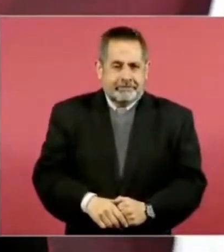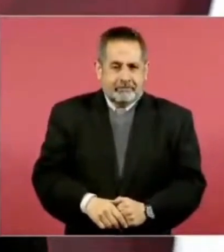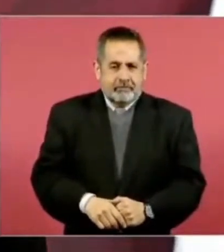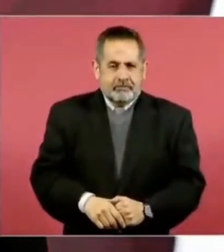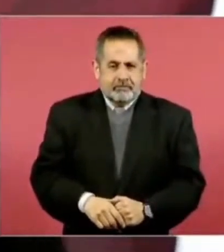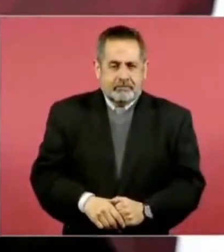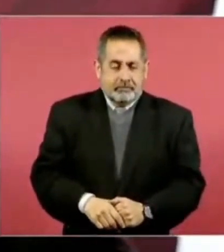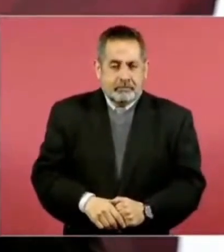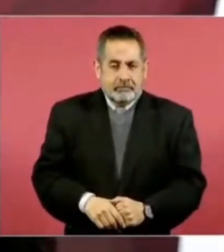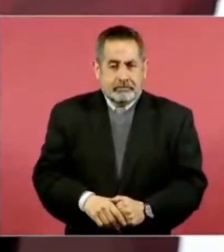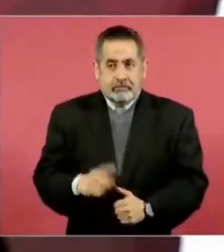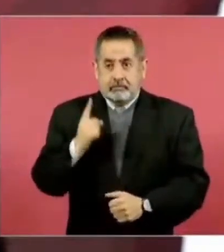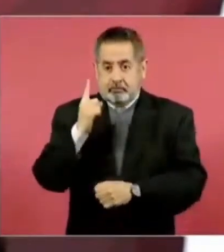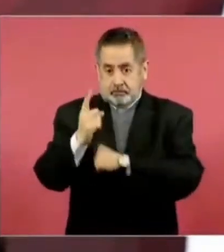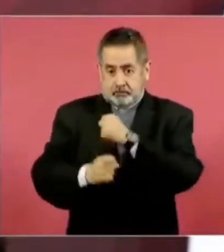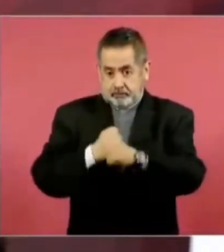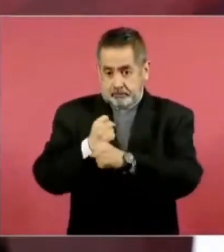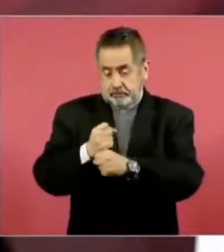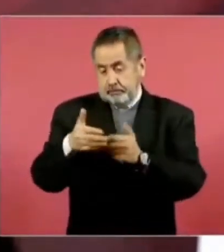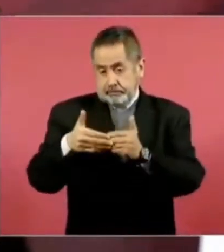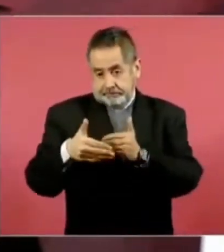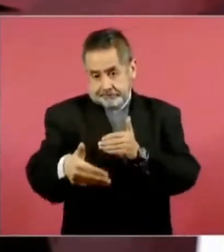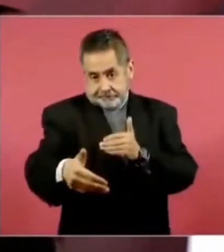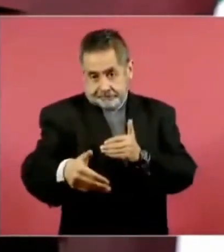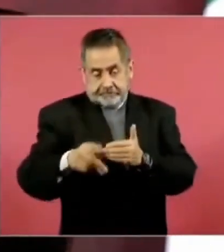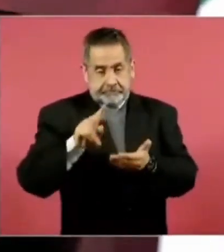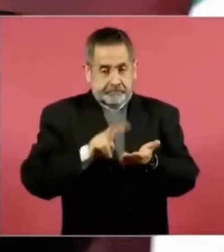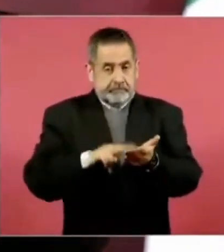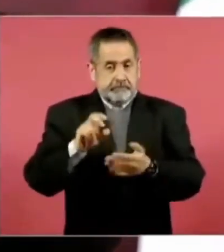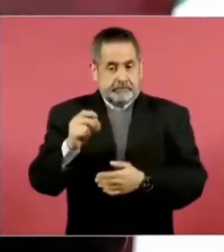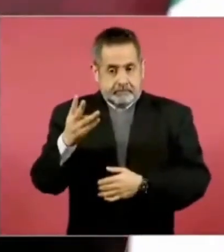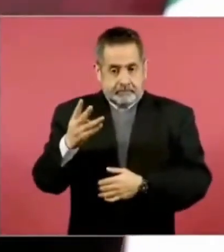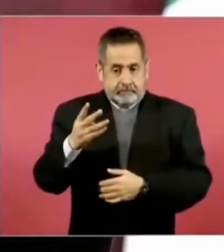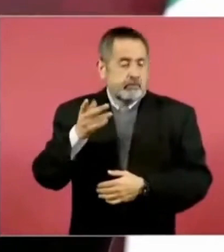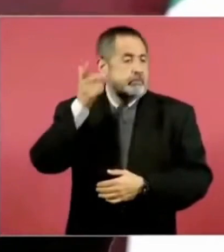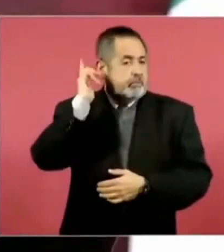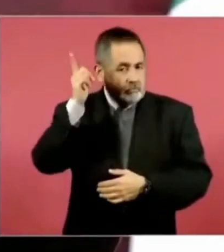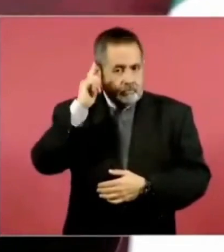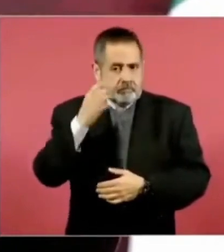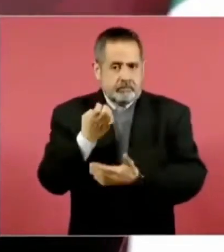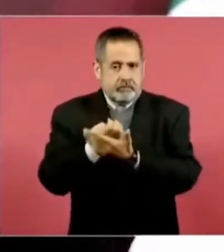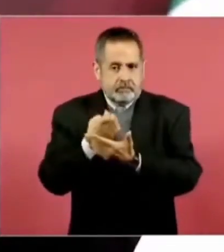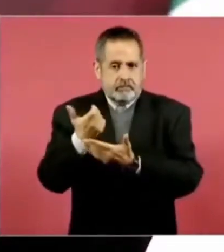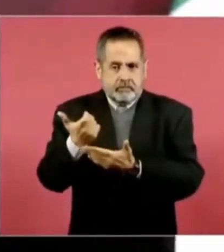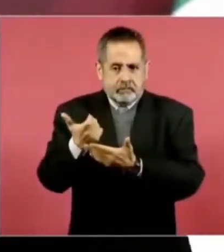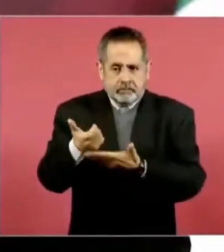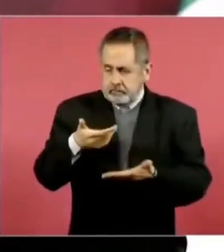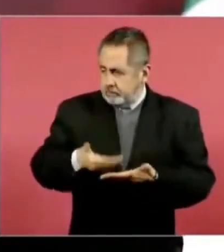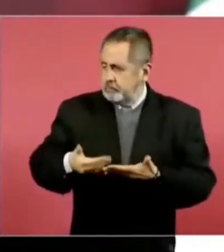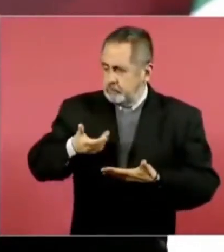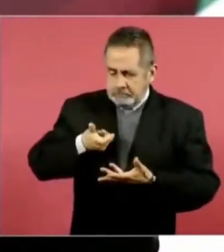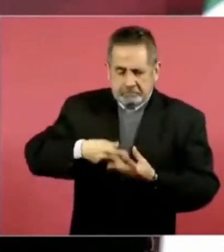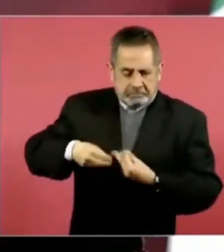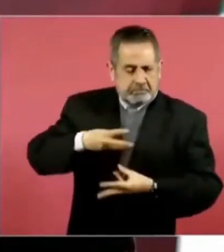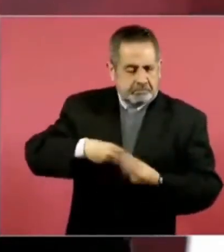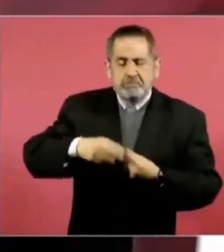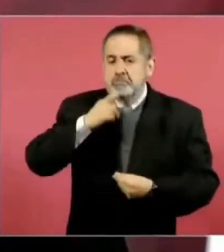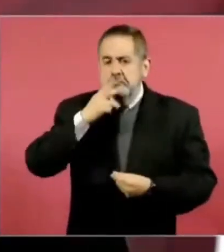Que el año que viene lo económico sea como el actual,